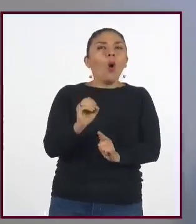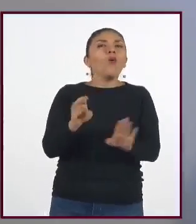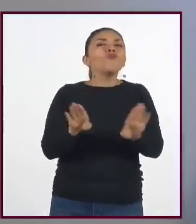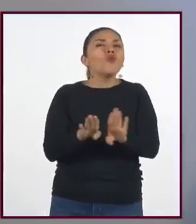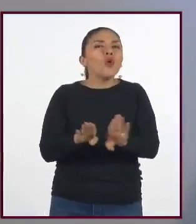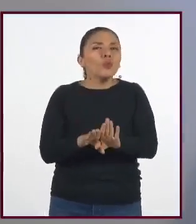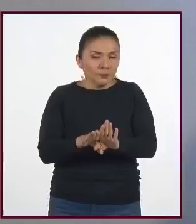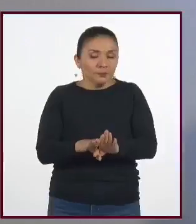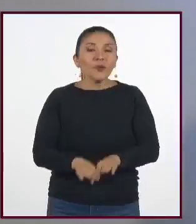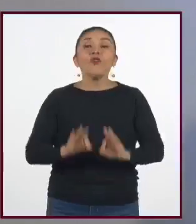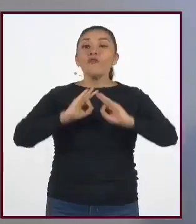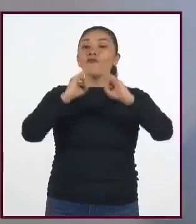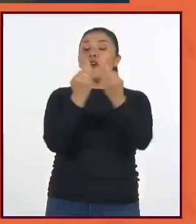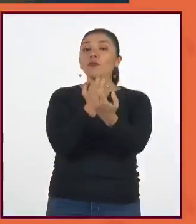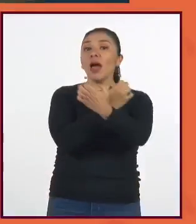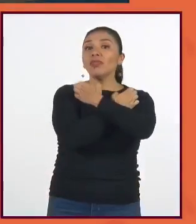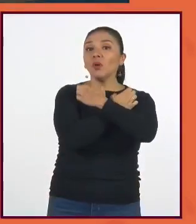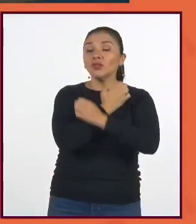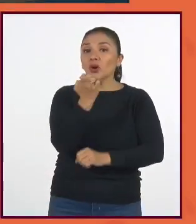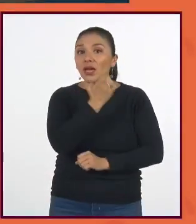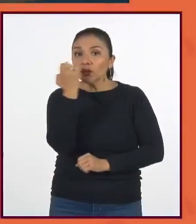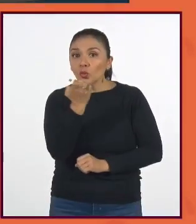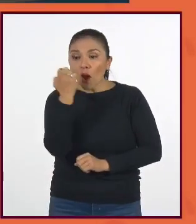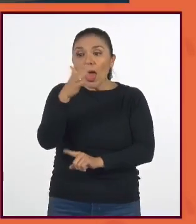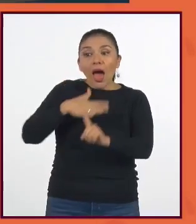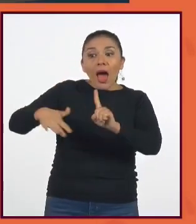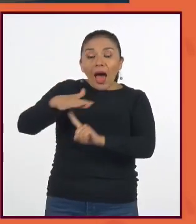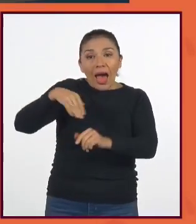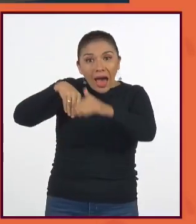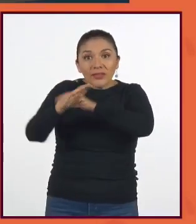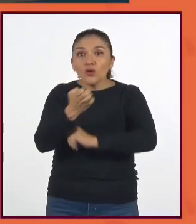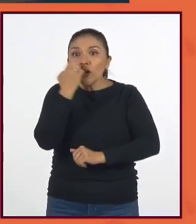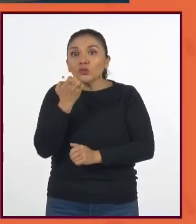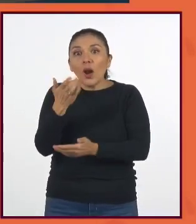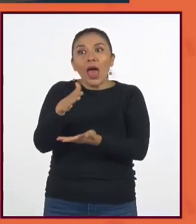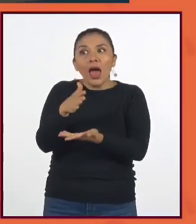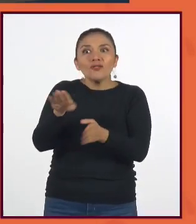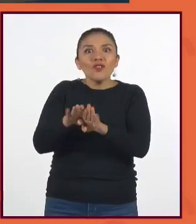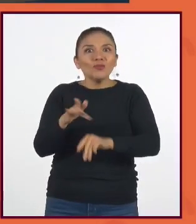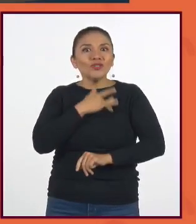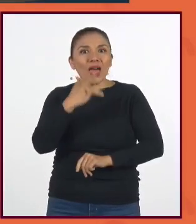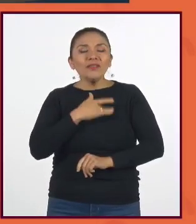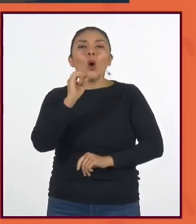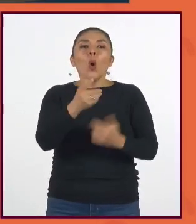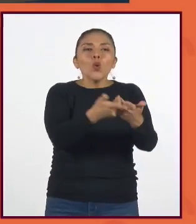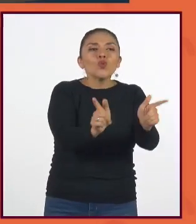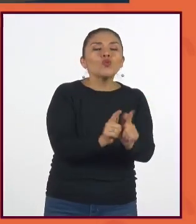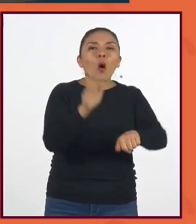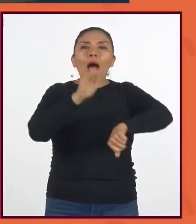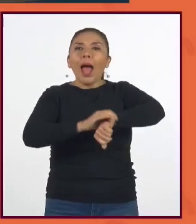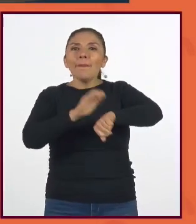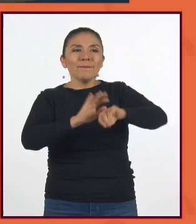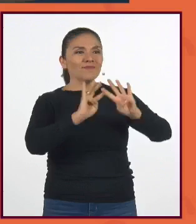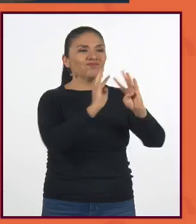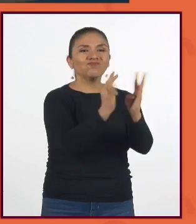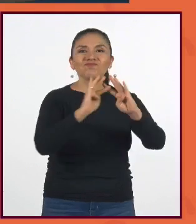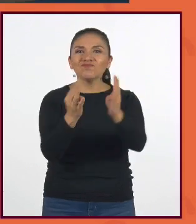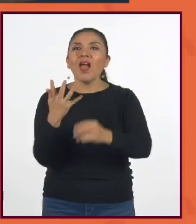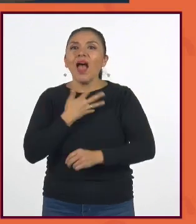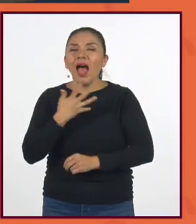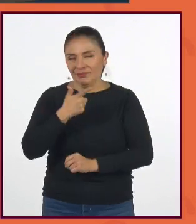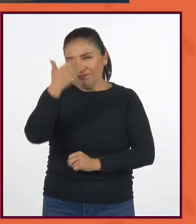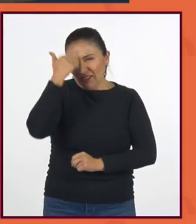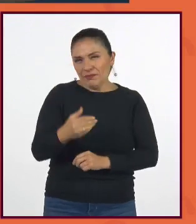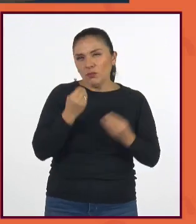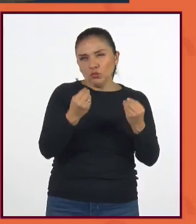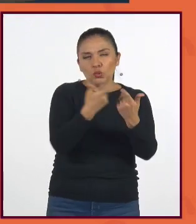estilo educativo de la escuela, el ambiente escolar, los grupos de amigos que hay dentro porque sabemos que muchos de